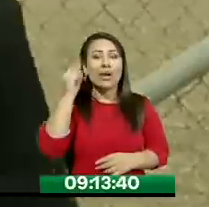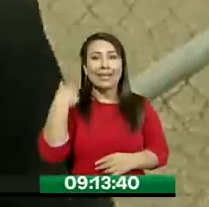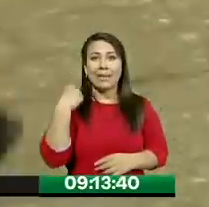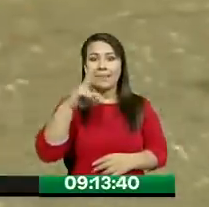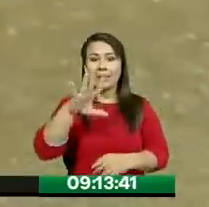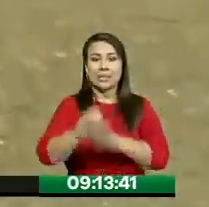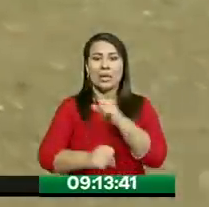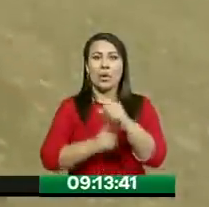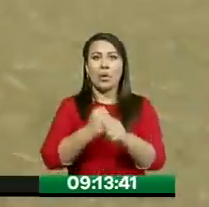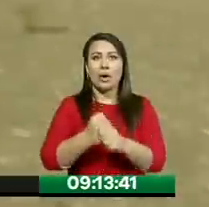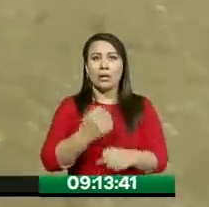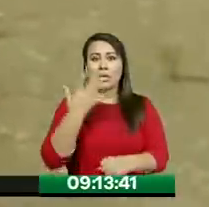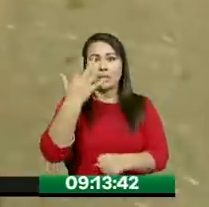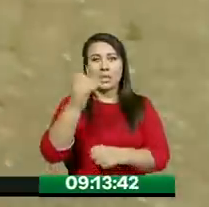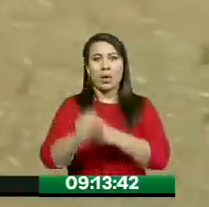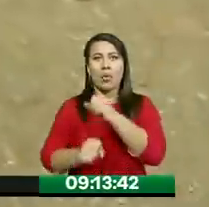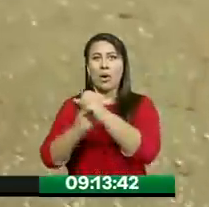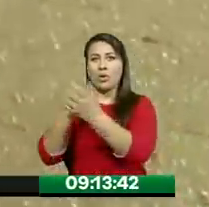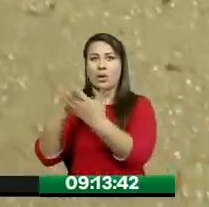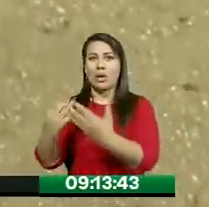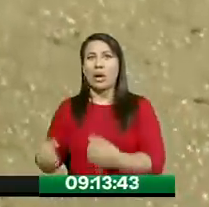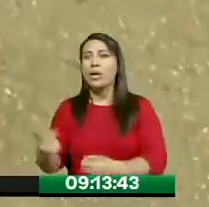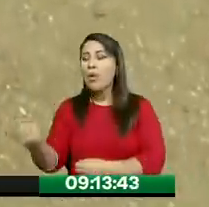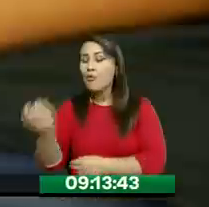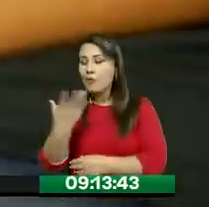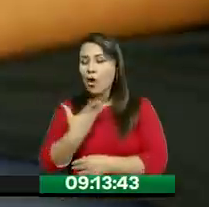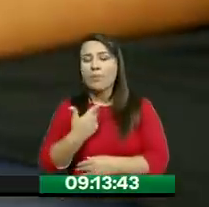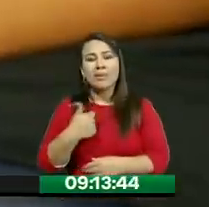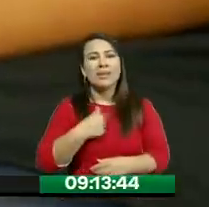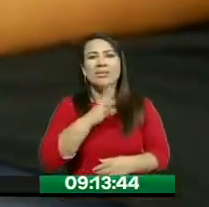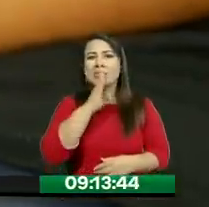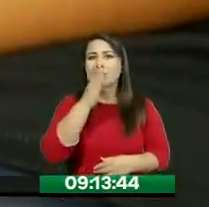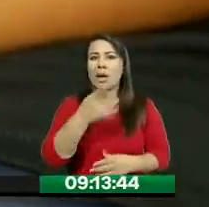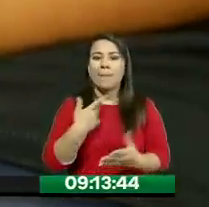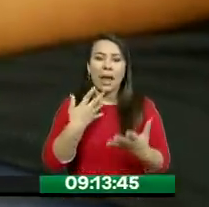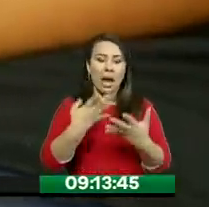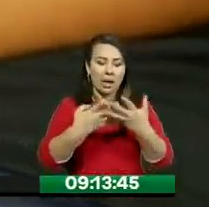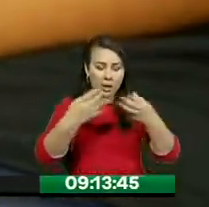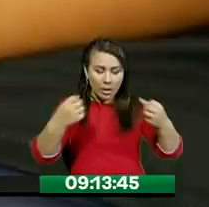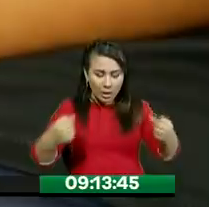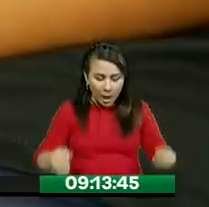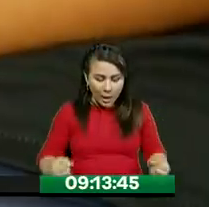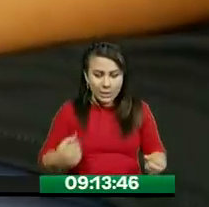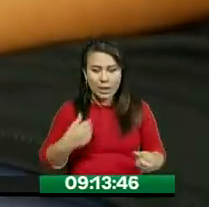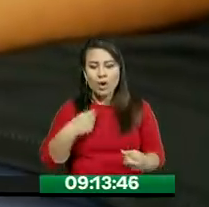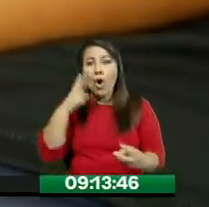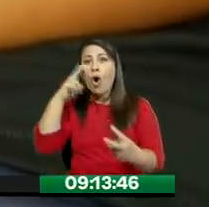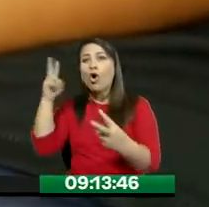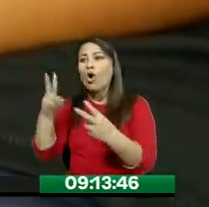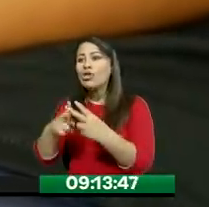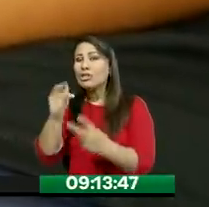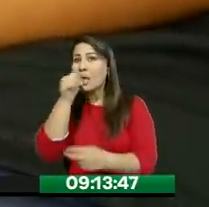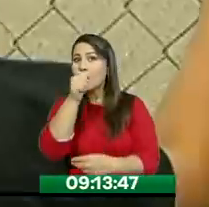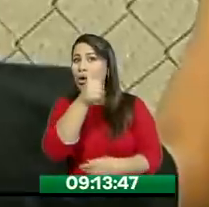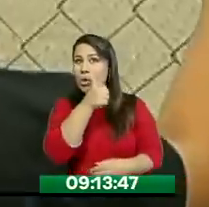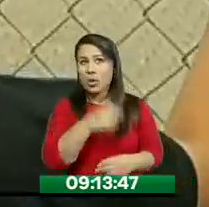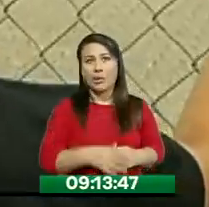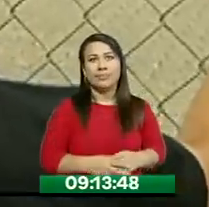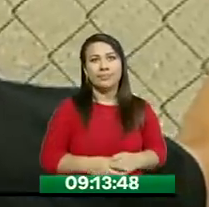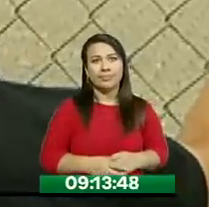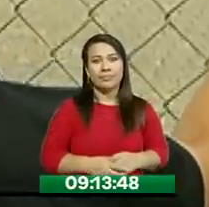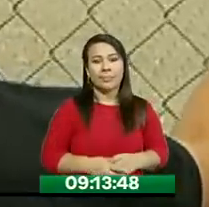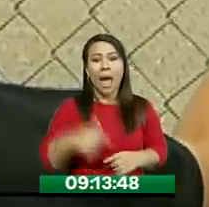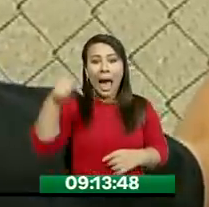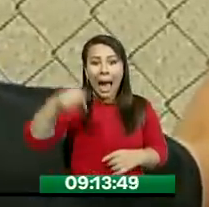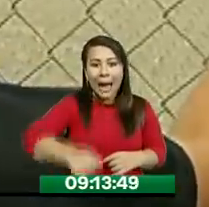de Visolit, que es la empresa encargada de limpiar y un poco tratar de recuperar ese antiguo estero